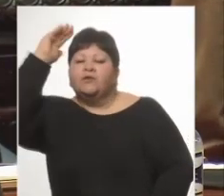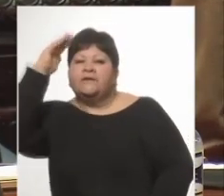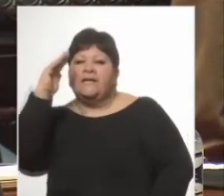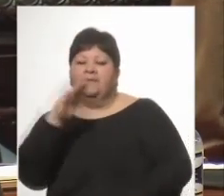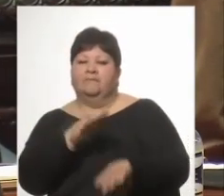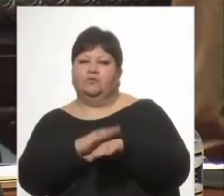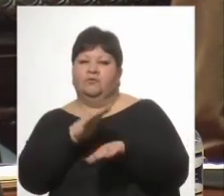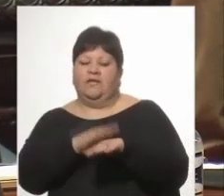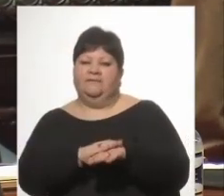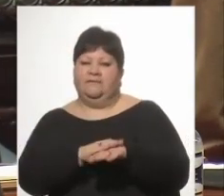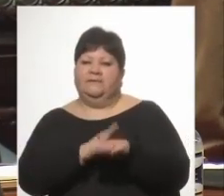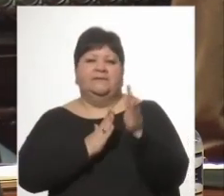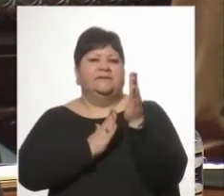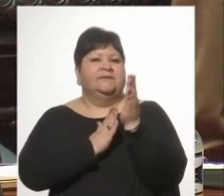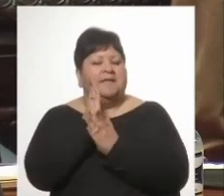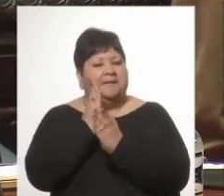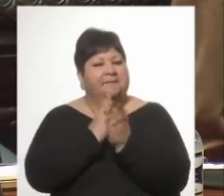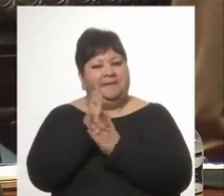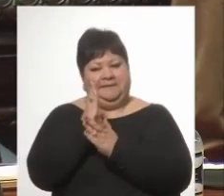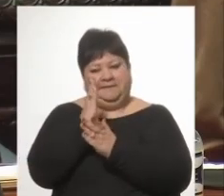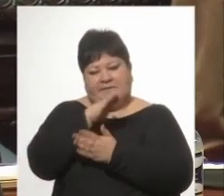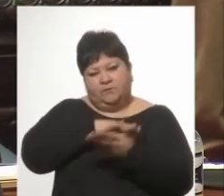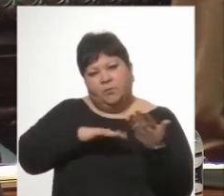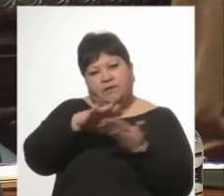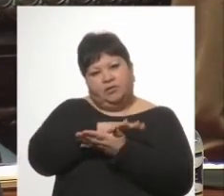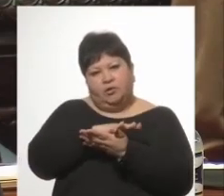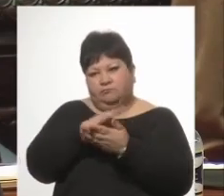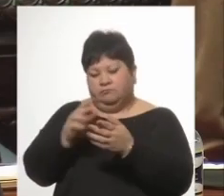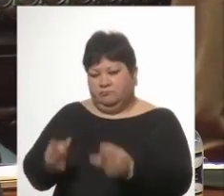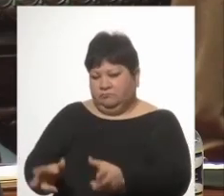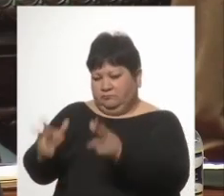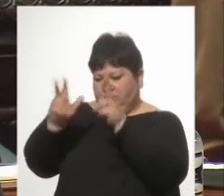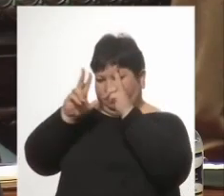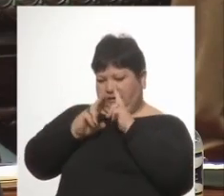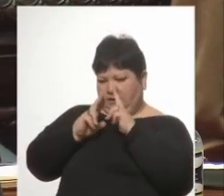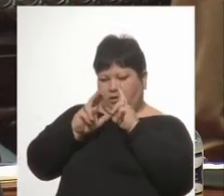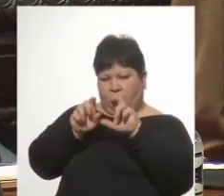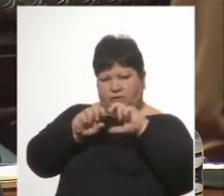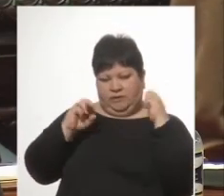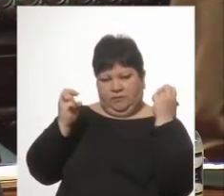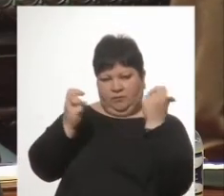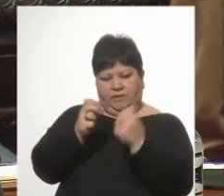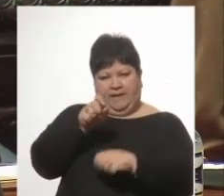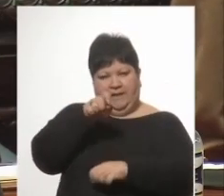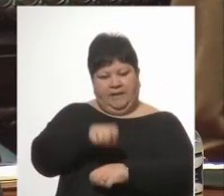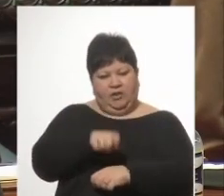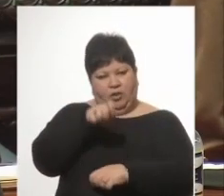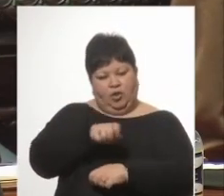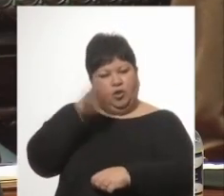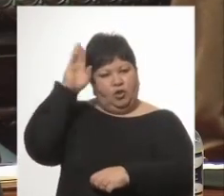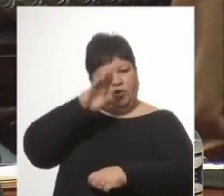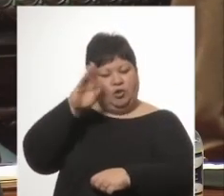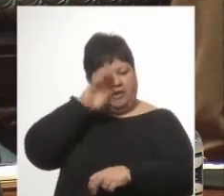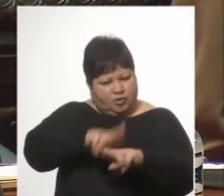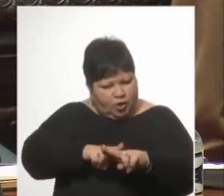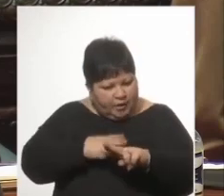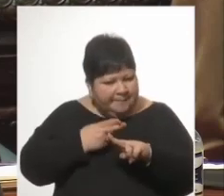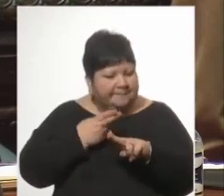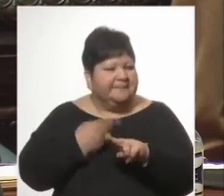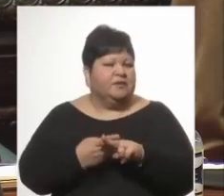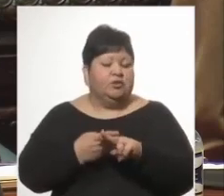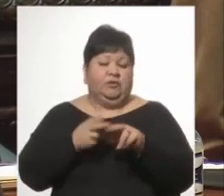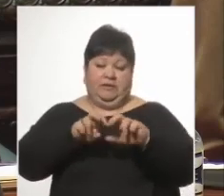las ocasiones en las cuales yo recibí del Tribunal de Honor, y lo ratifico, los integrantes del Tribunal de